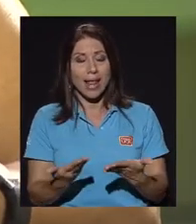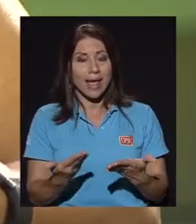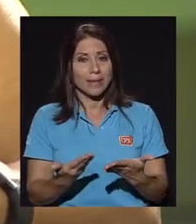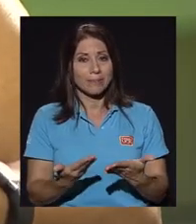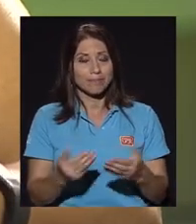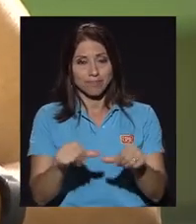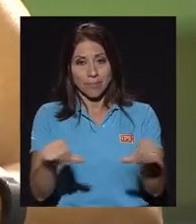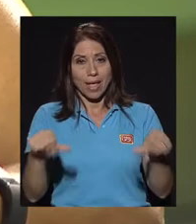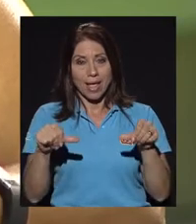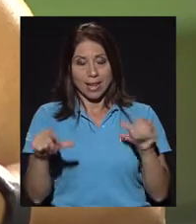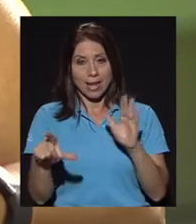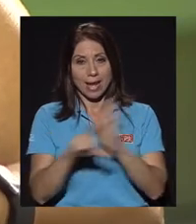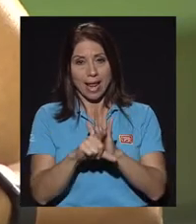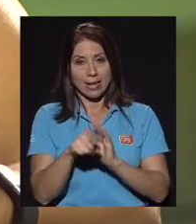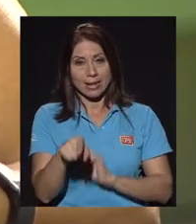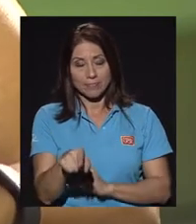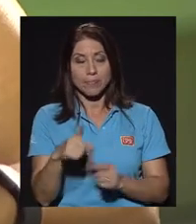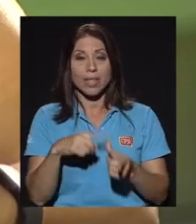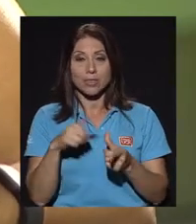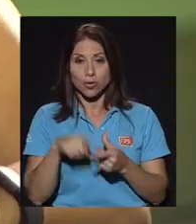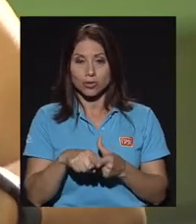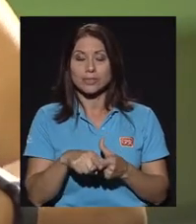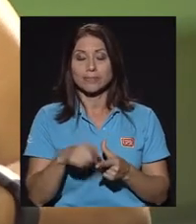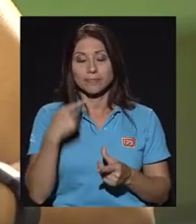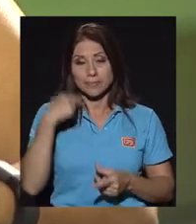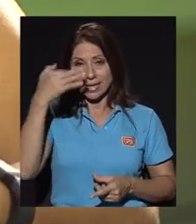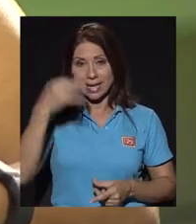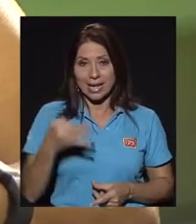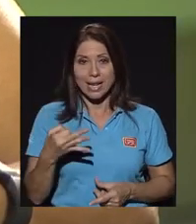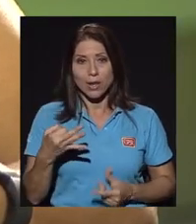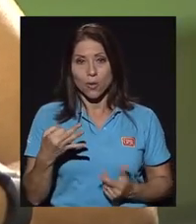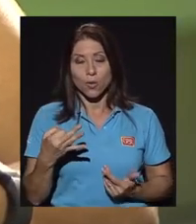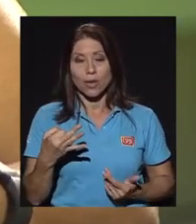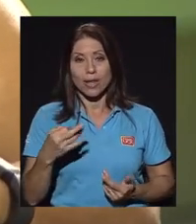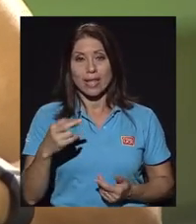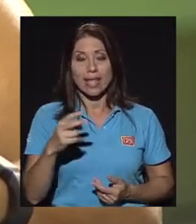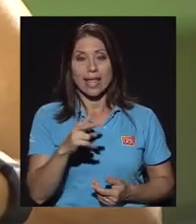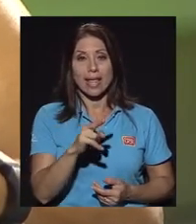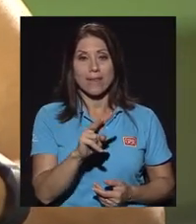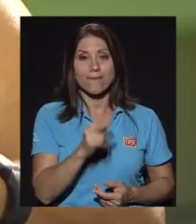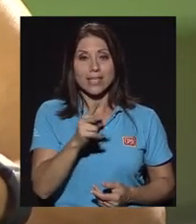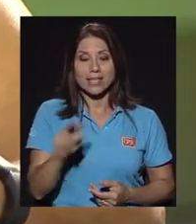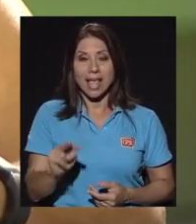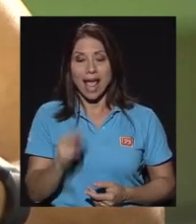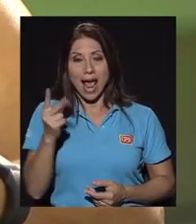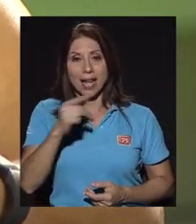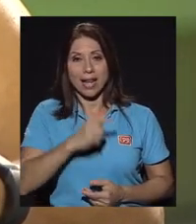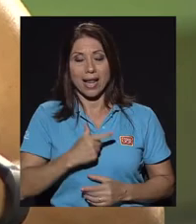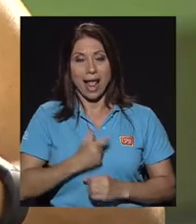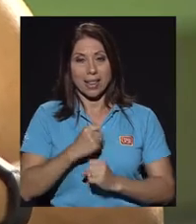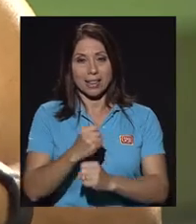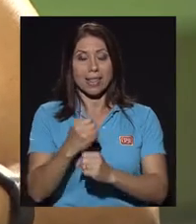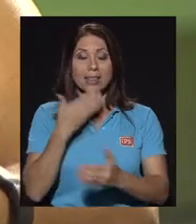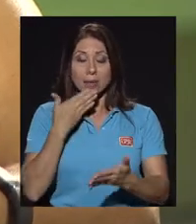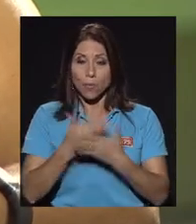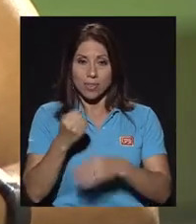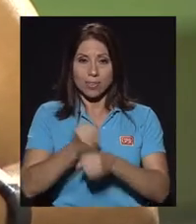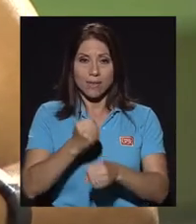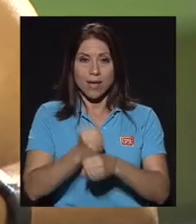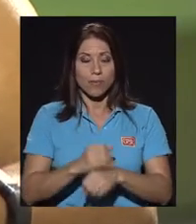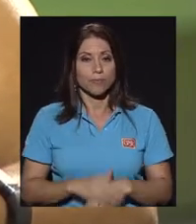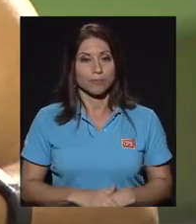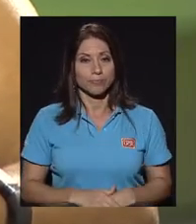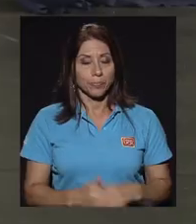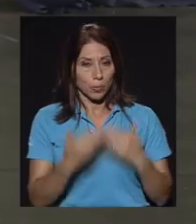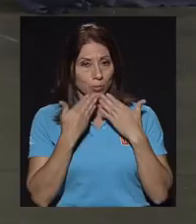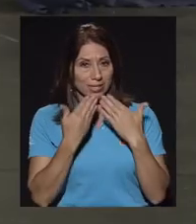una buena parte legal ahí. Entonces, en esa parte yo creo que el vicealcalde tiene buen trabajo. Muchas